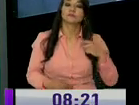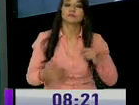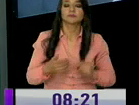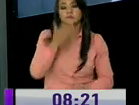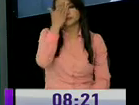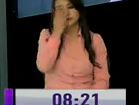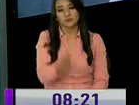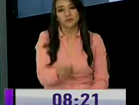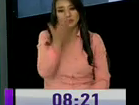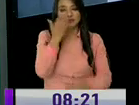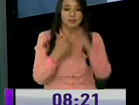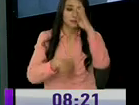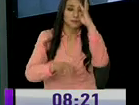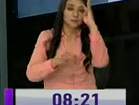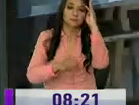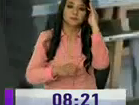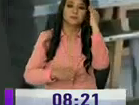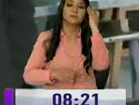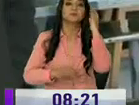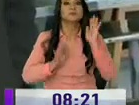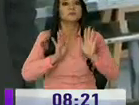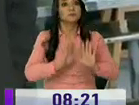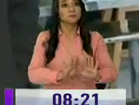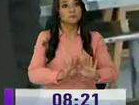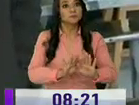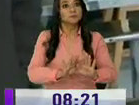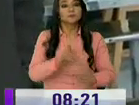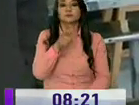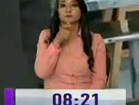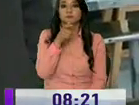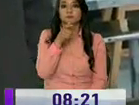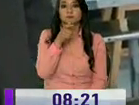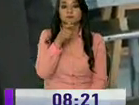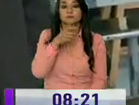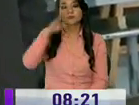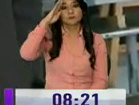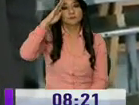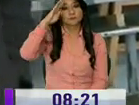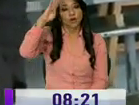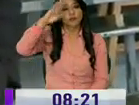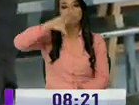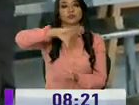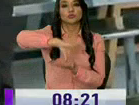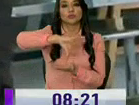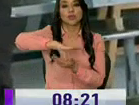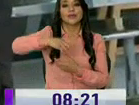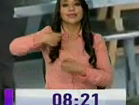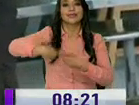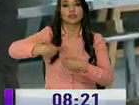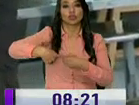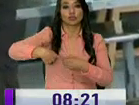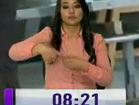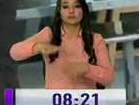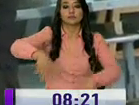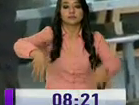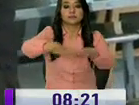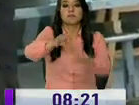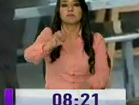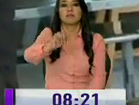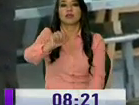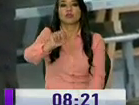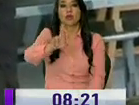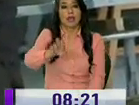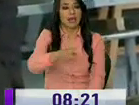Roberto, amigos, que tengan un excelente día. Bueno, esta vez vamos a hablar con la intendente encargada del distrito, Manuela Sáenz, para que por favor nos